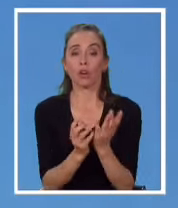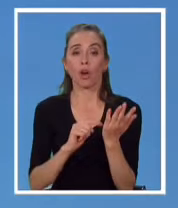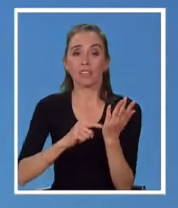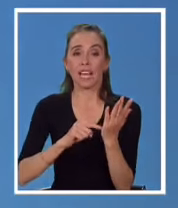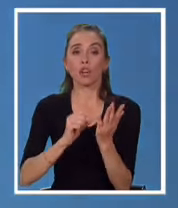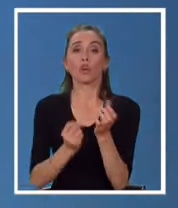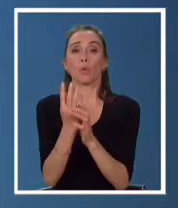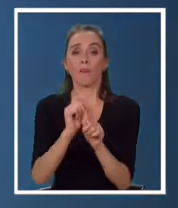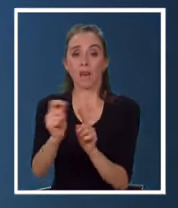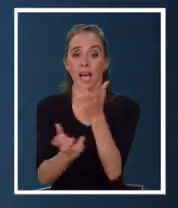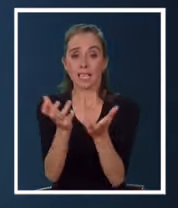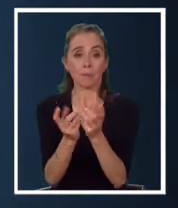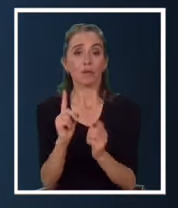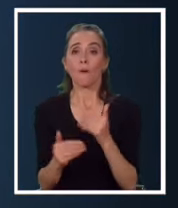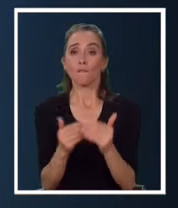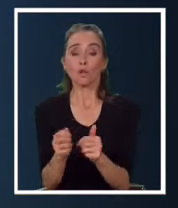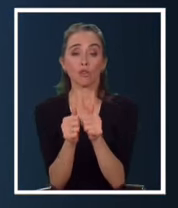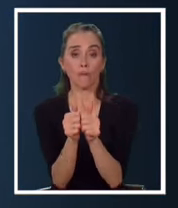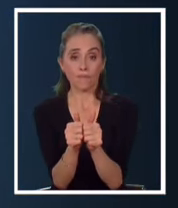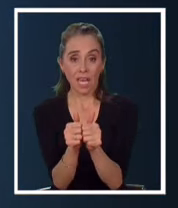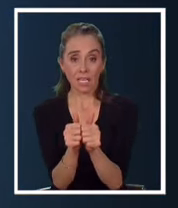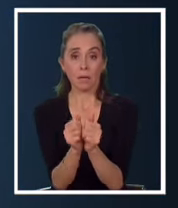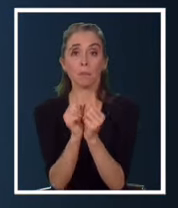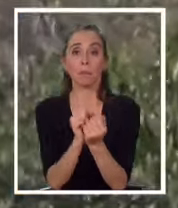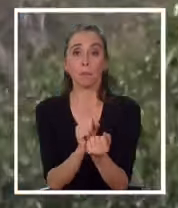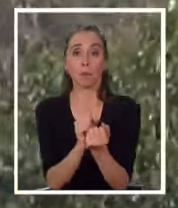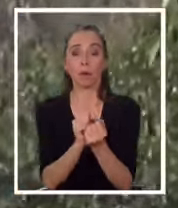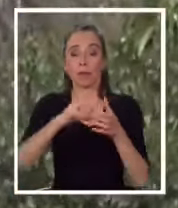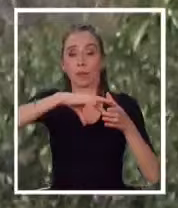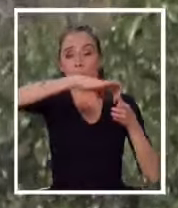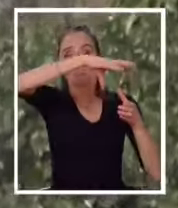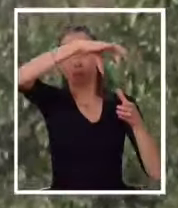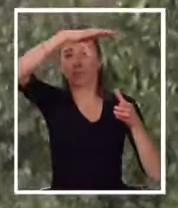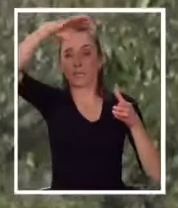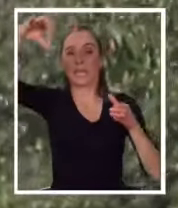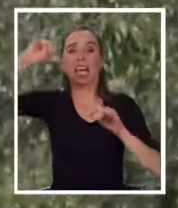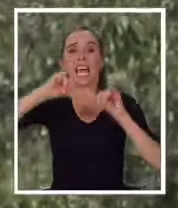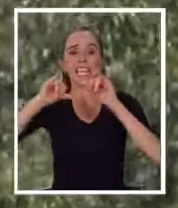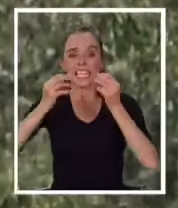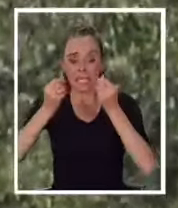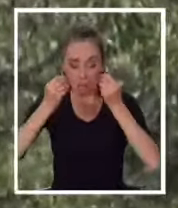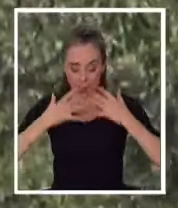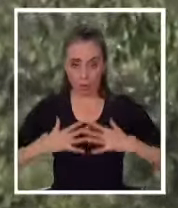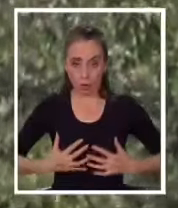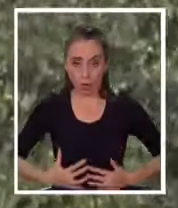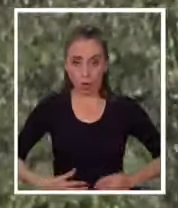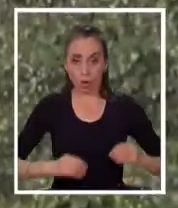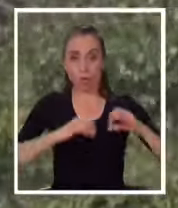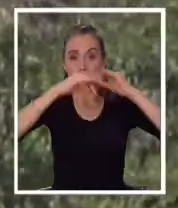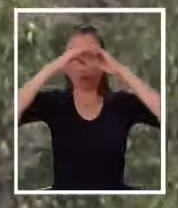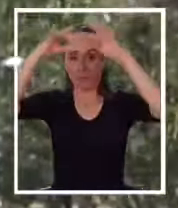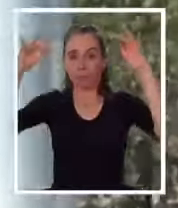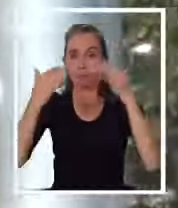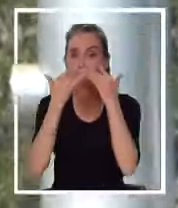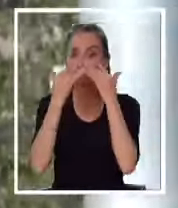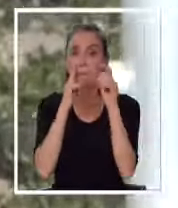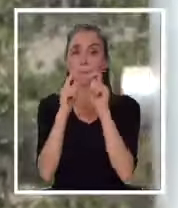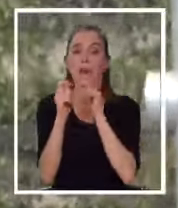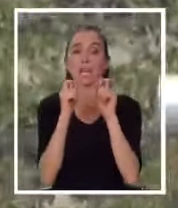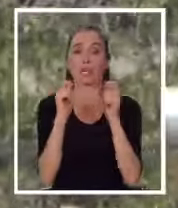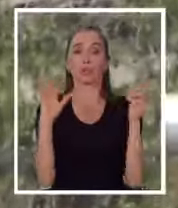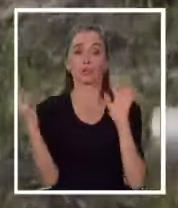de cremación no funcionen adecuadamente, podrían ser liberados al aire residuos químicos y material particulado altamente peligrosos